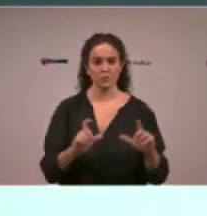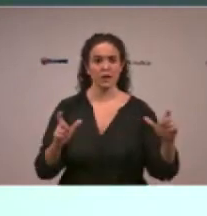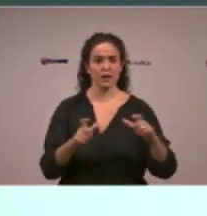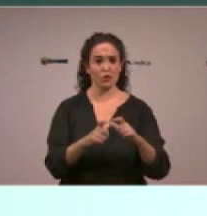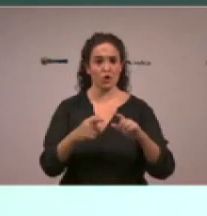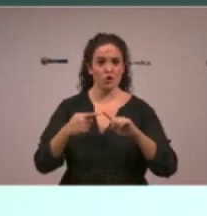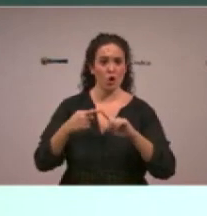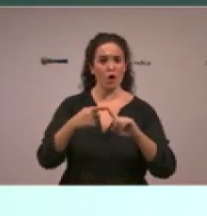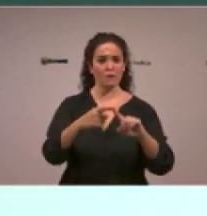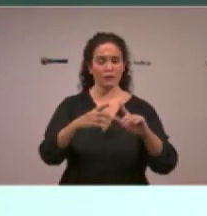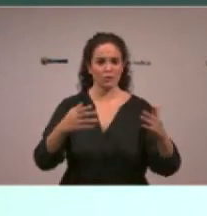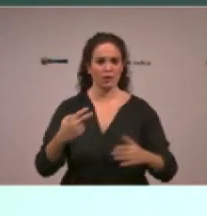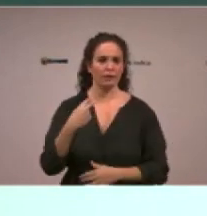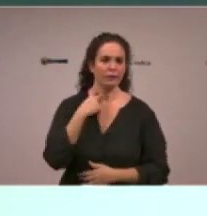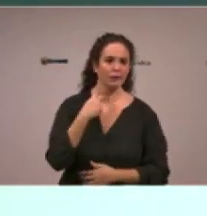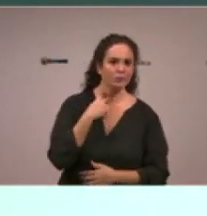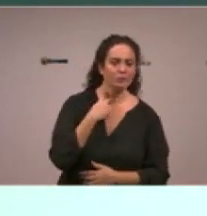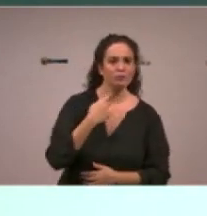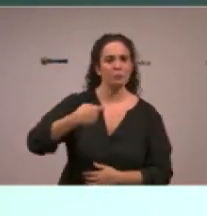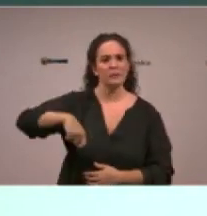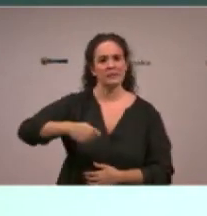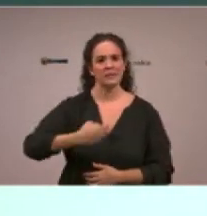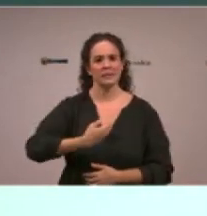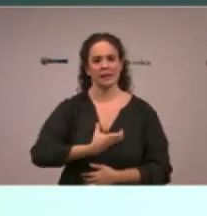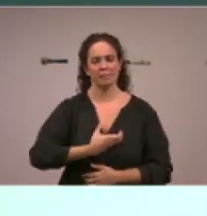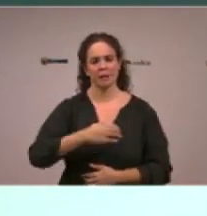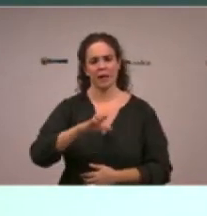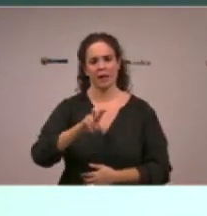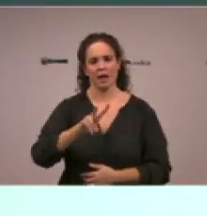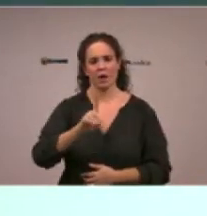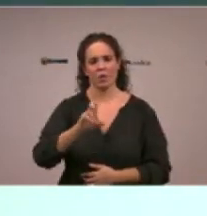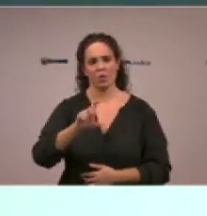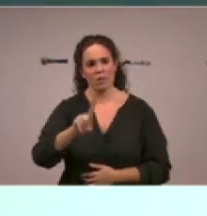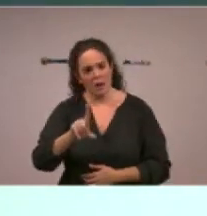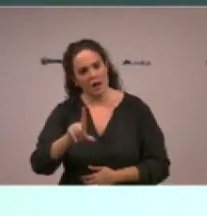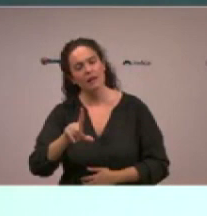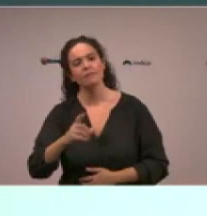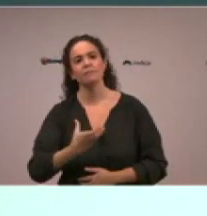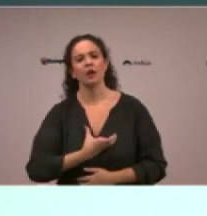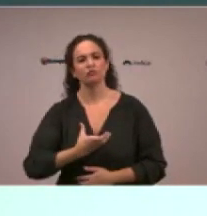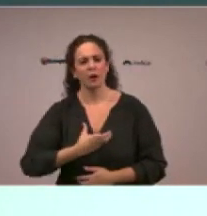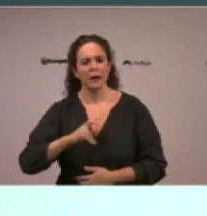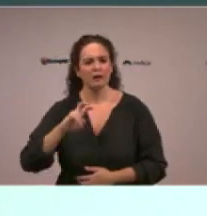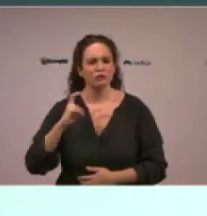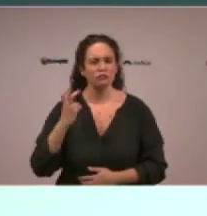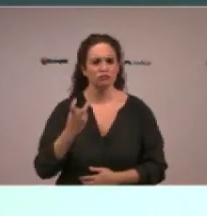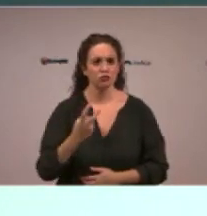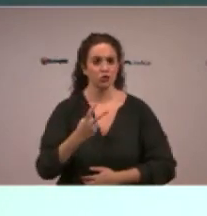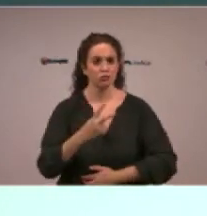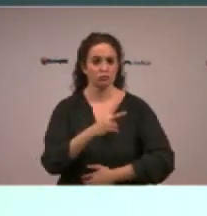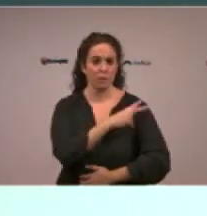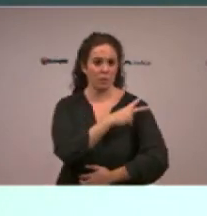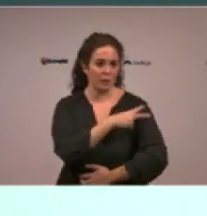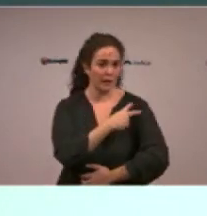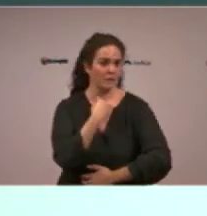Lehendakari como los diputados generales, como el presidente de Eudel, los alcaldes de las capitales vascas y el delegado de gobierno analizaran